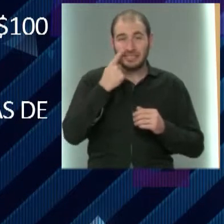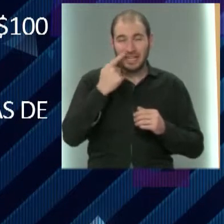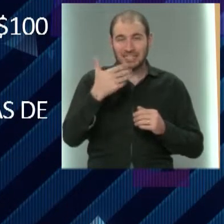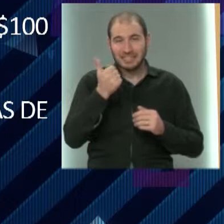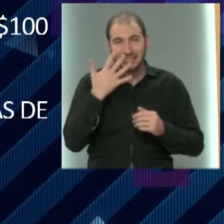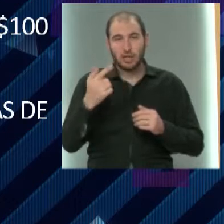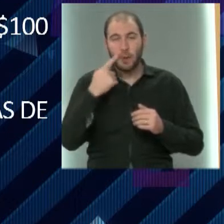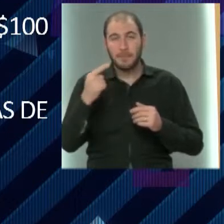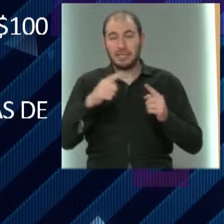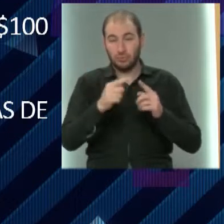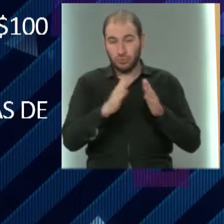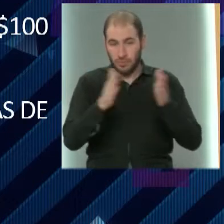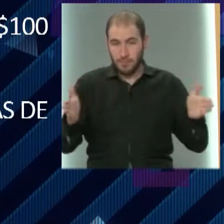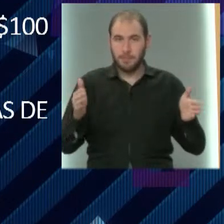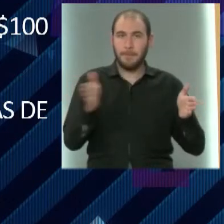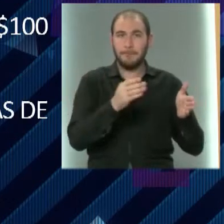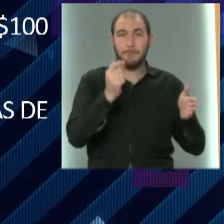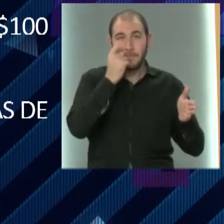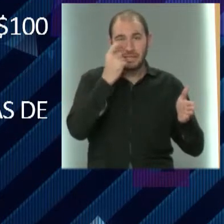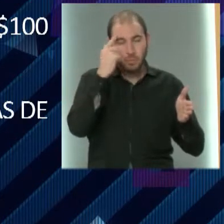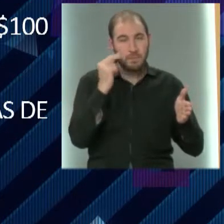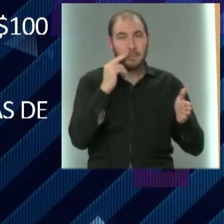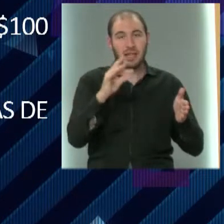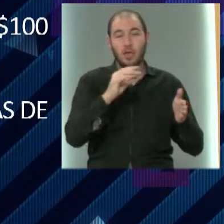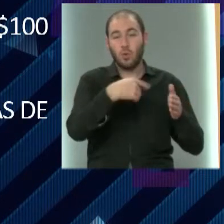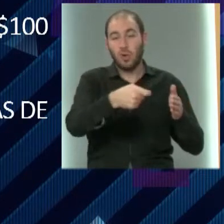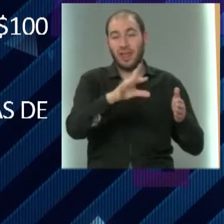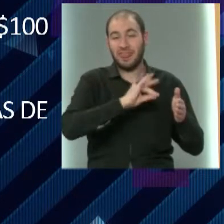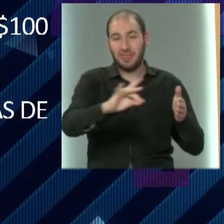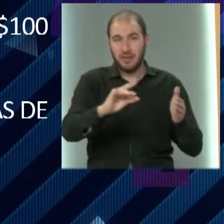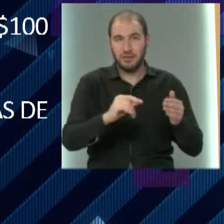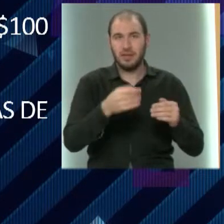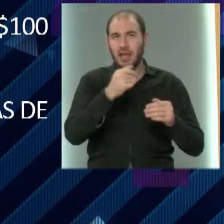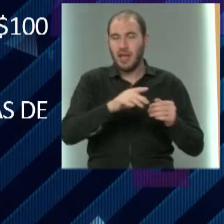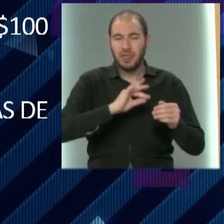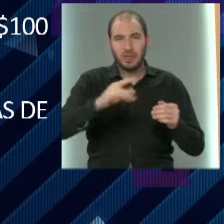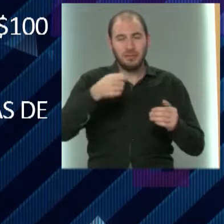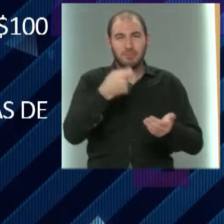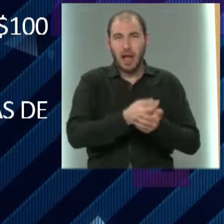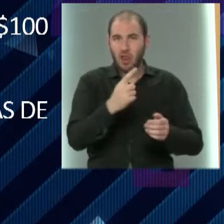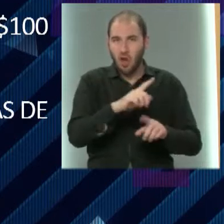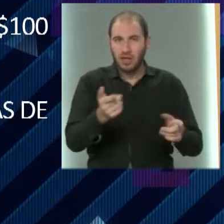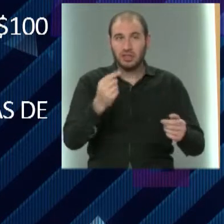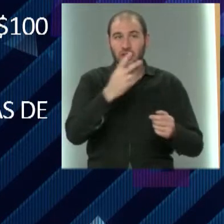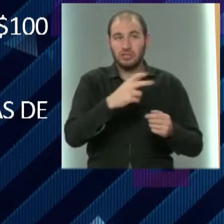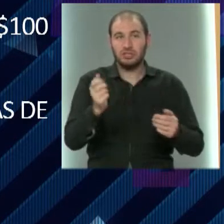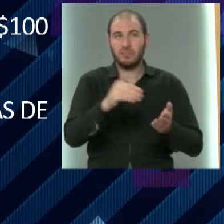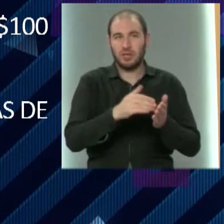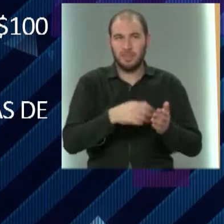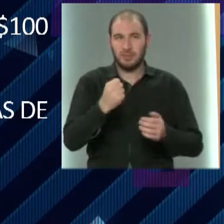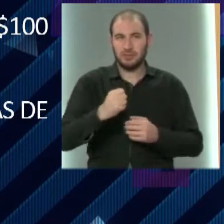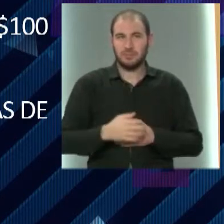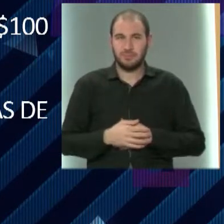activos del Instituto, cerca de 29.000 adjudicatarios deben cuotas de su vivienda y la morosidad asciende a 200 millones de